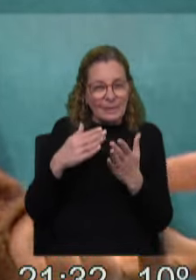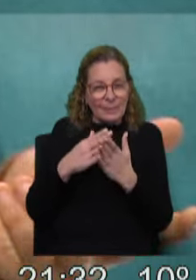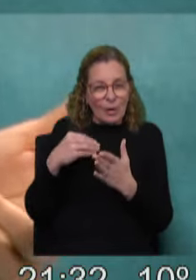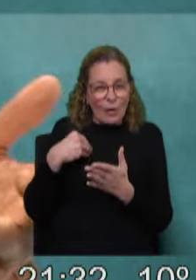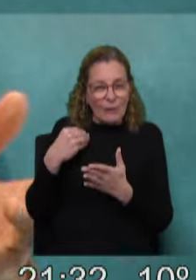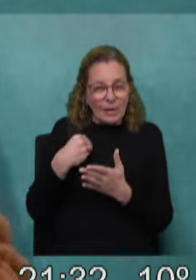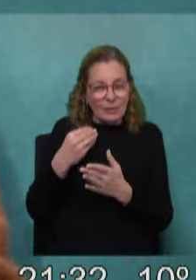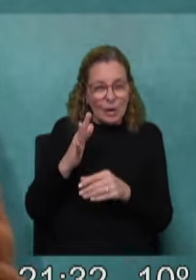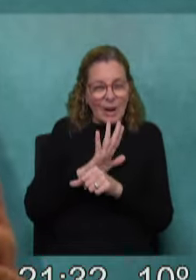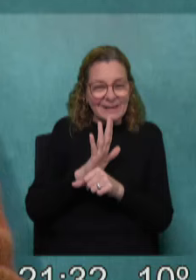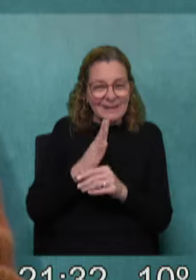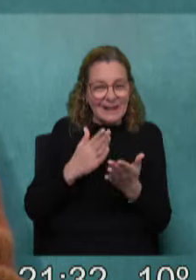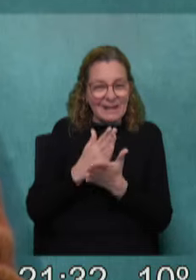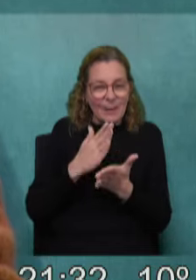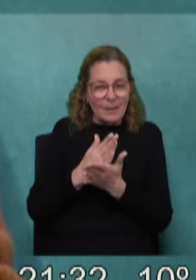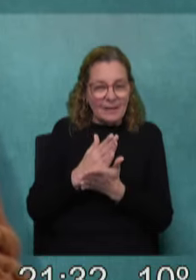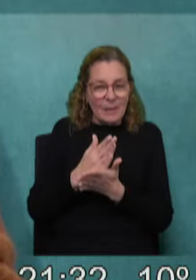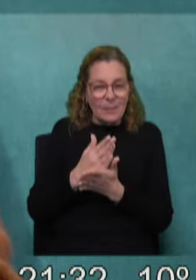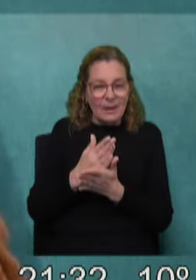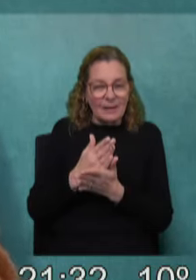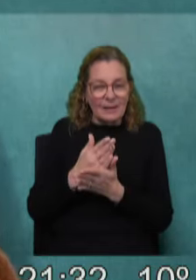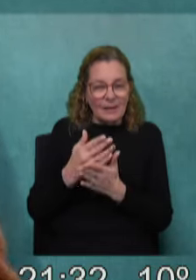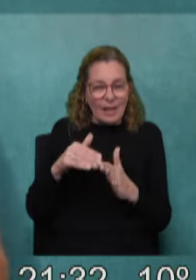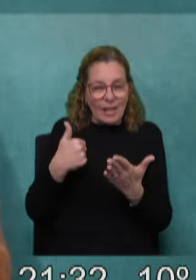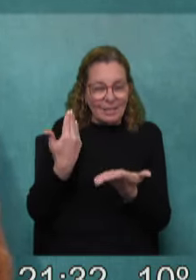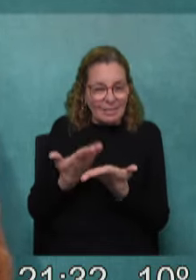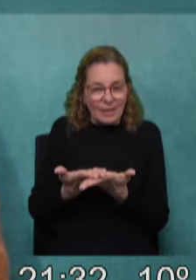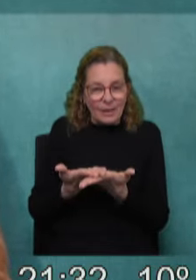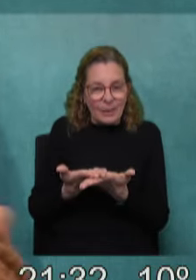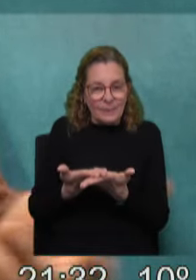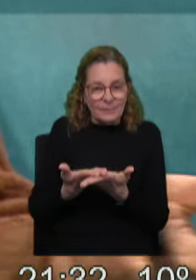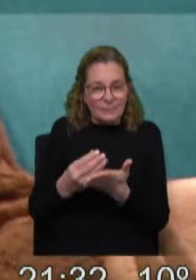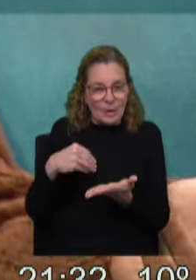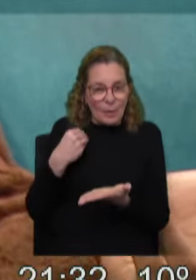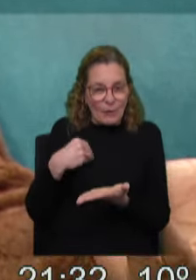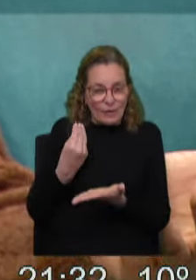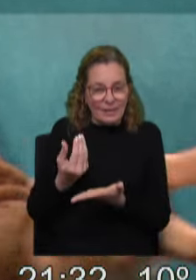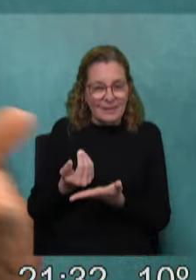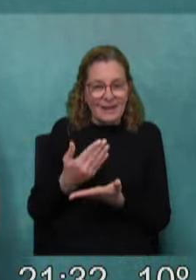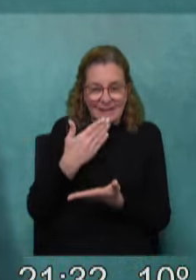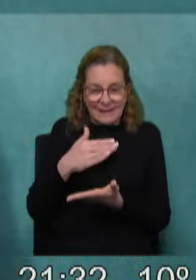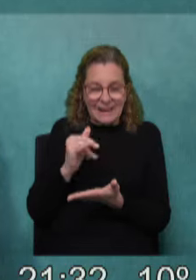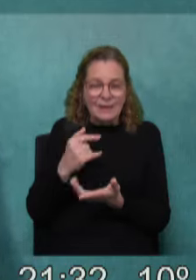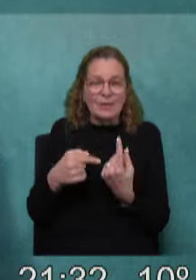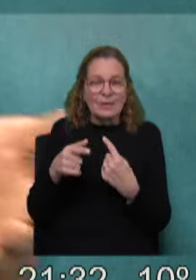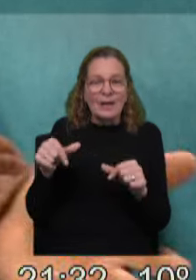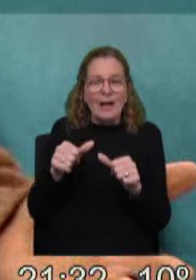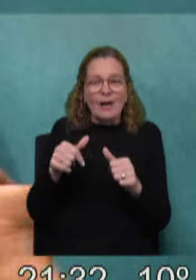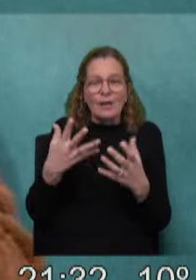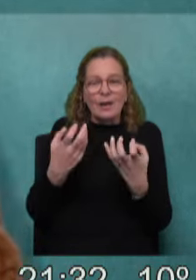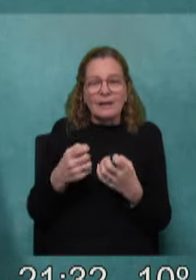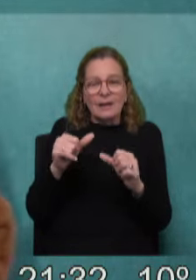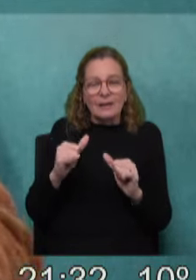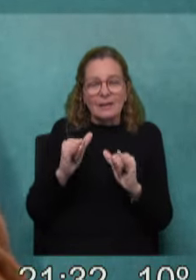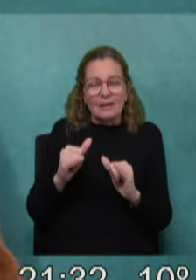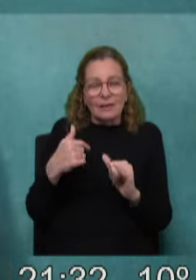confías. Los artistas que más me gustan son en los que les entrego mi confianza, ¿entendés? Entonces que hagan lo que ellos quieran, que